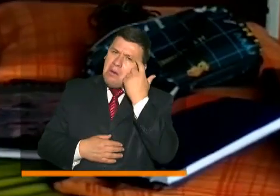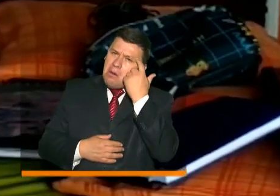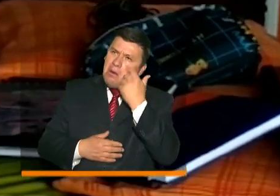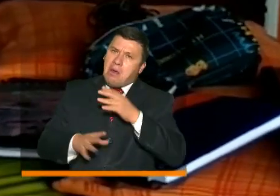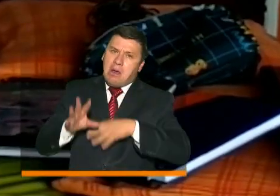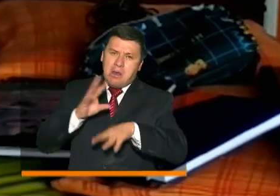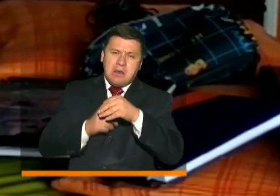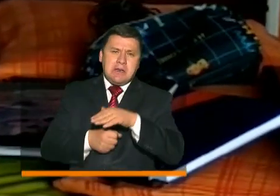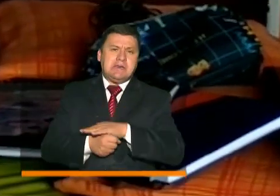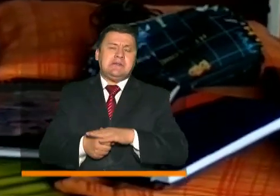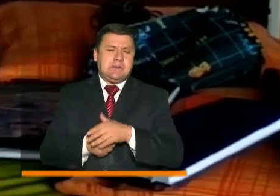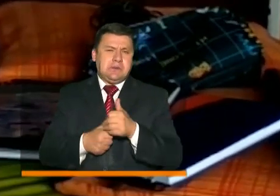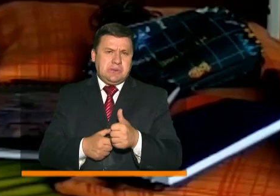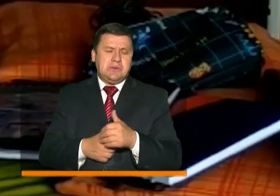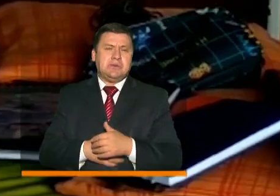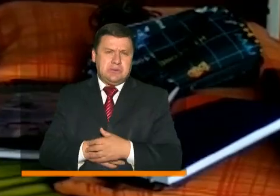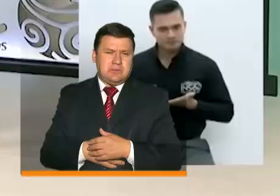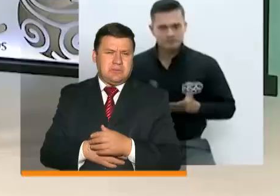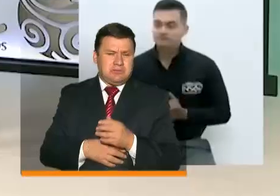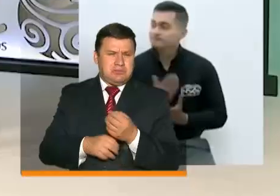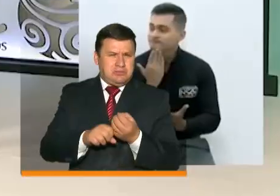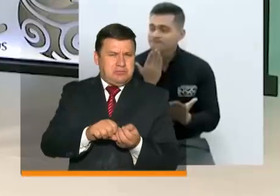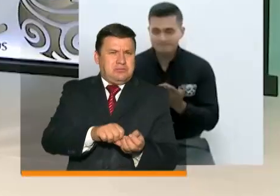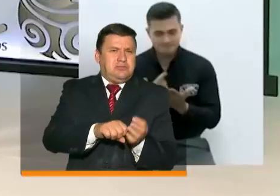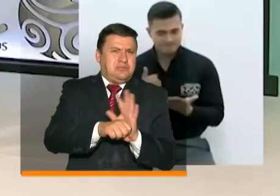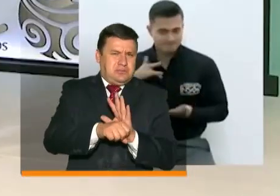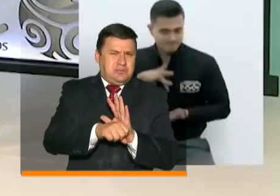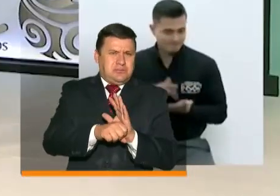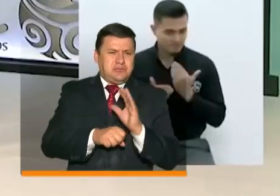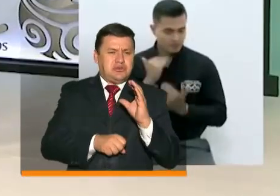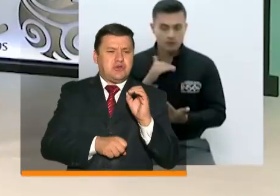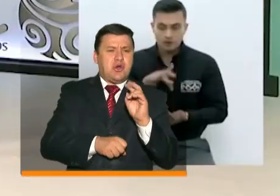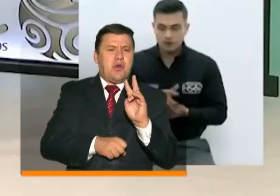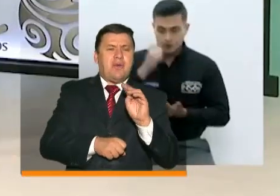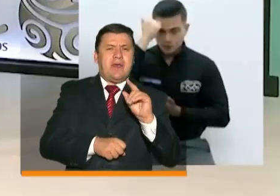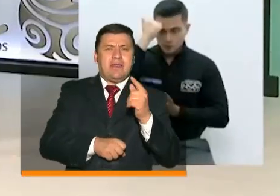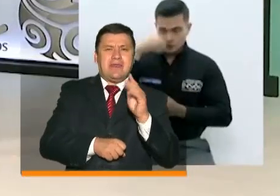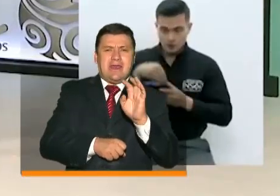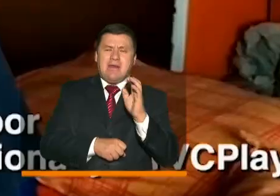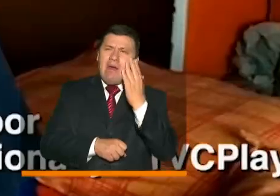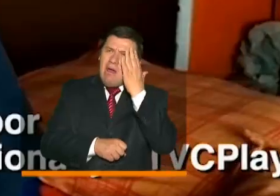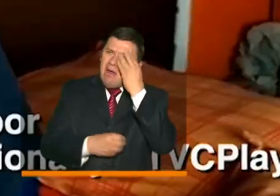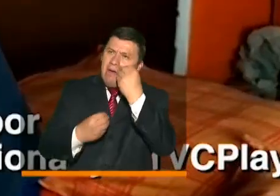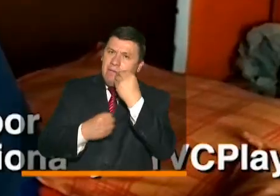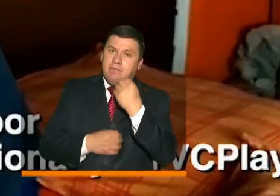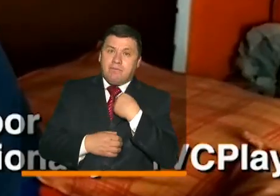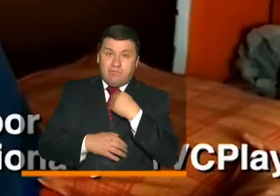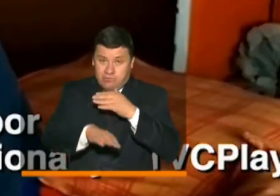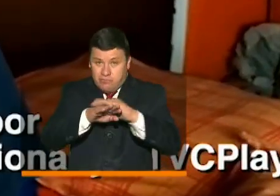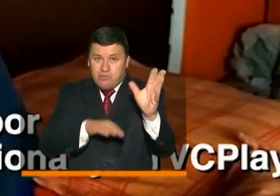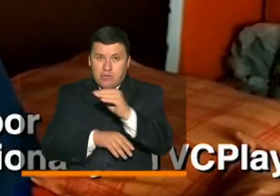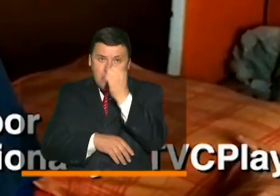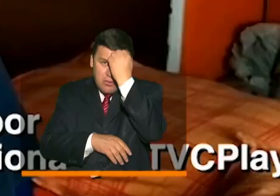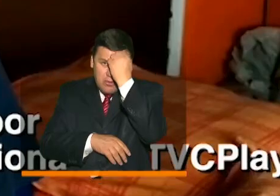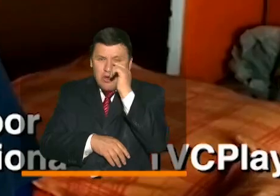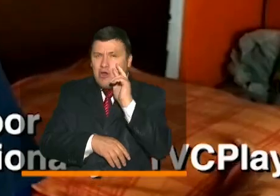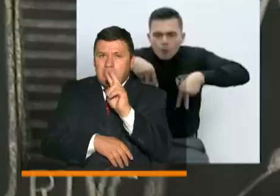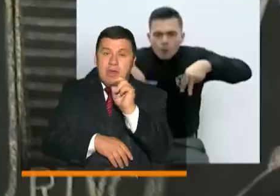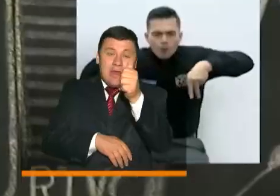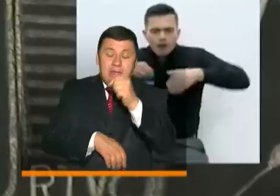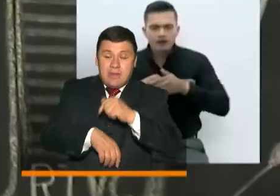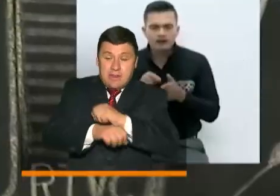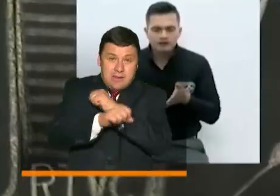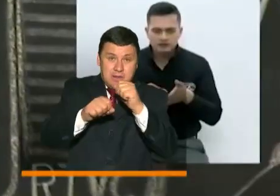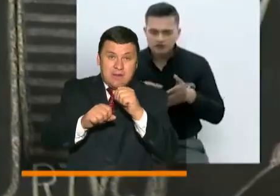y situaciones con el coronavirus o COVID-19. Y los invito a todos a ver Profe en Tu Casa todos los días a las 10 de la